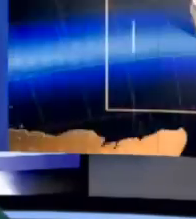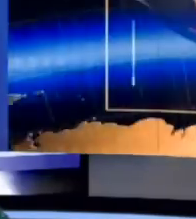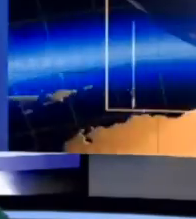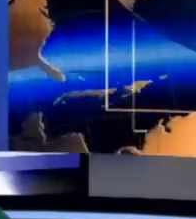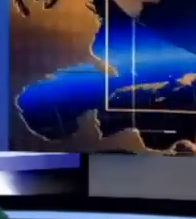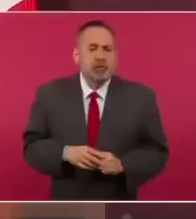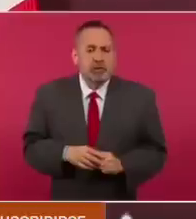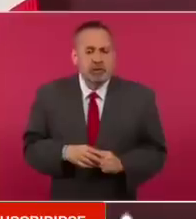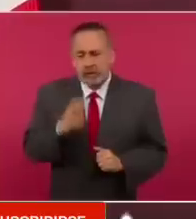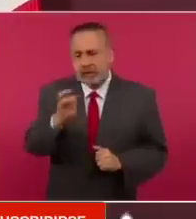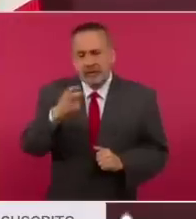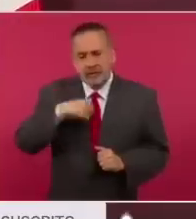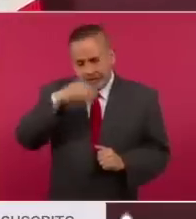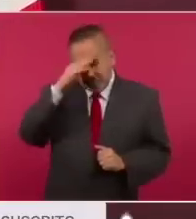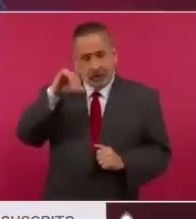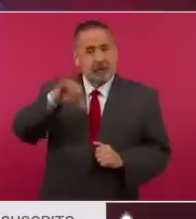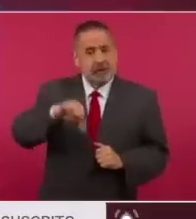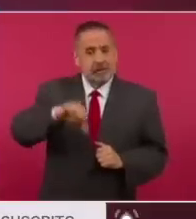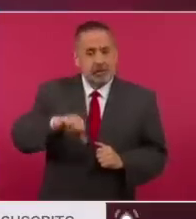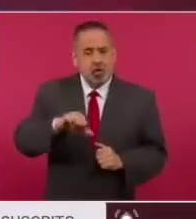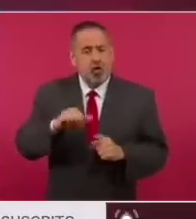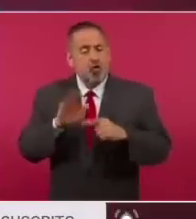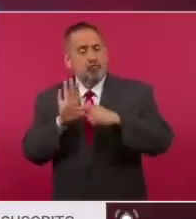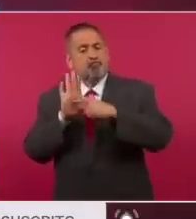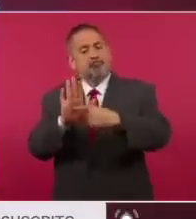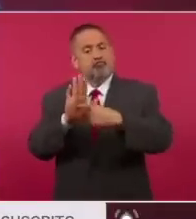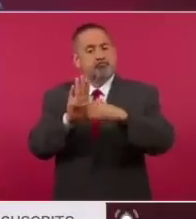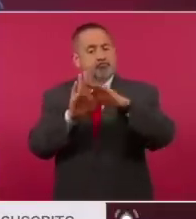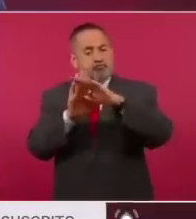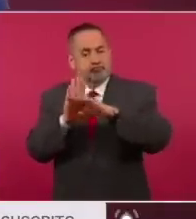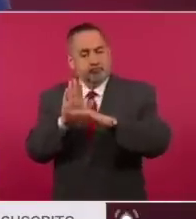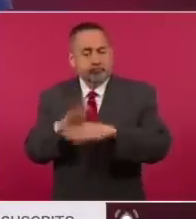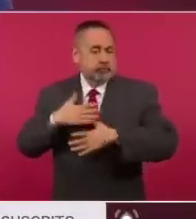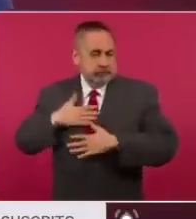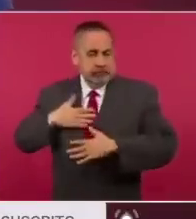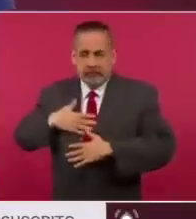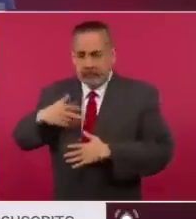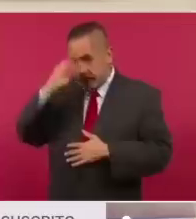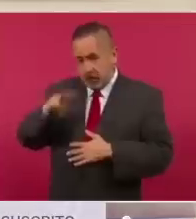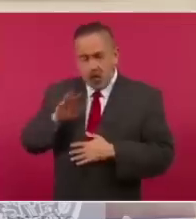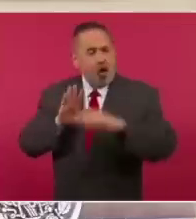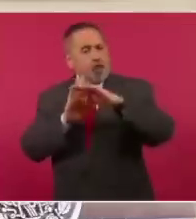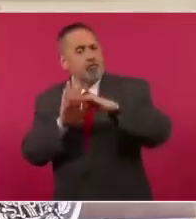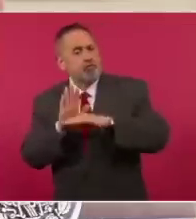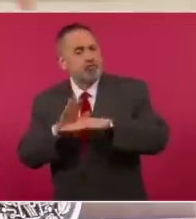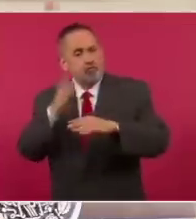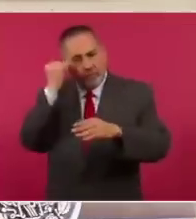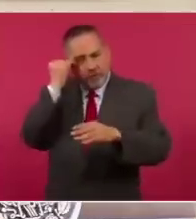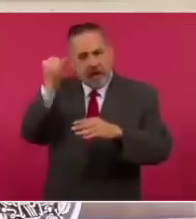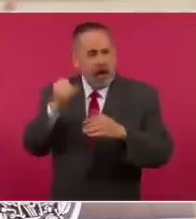nuestras redes sociales. Vamos hoy a mostrar nosotros cómo